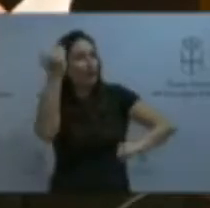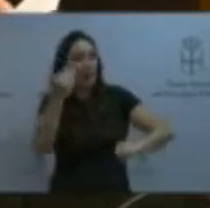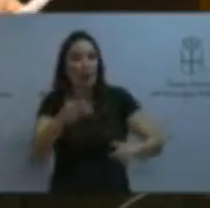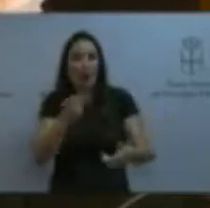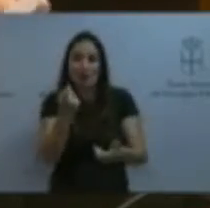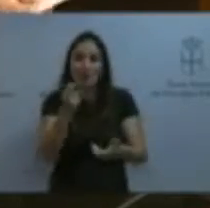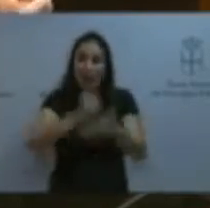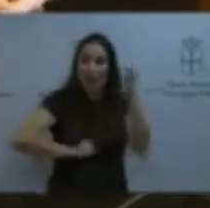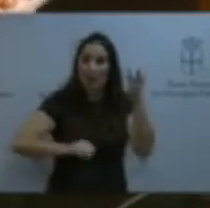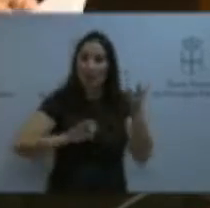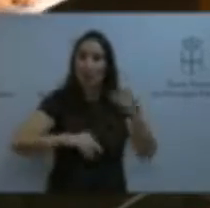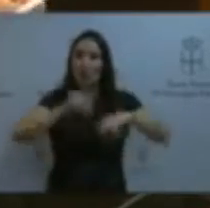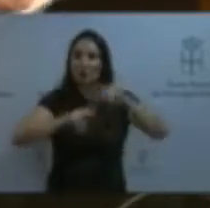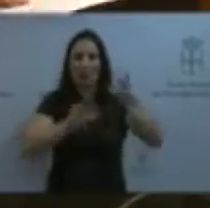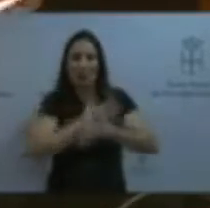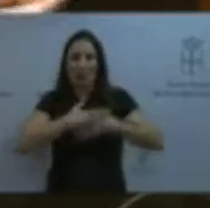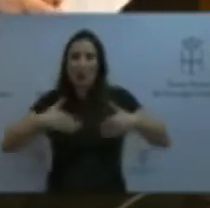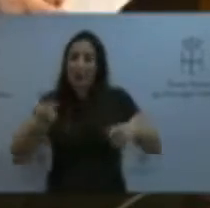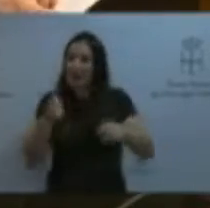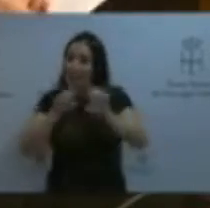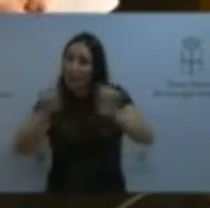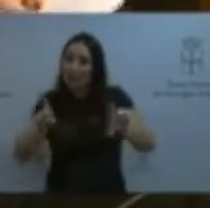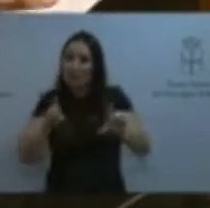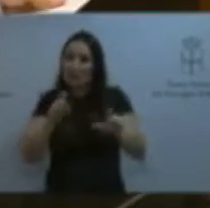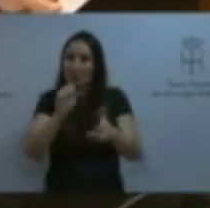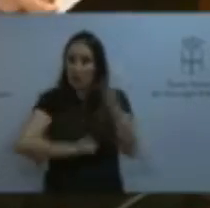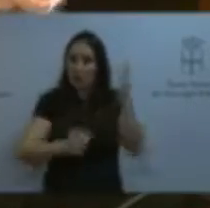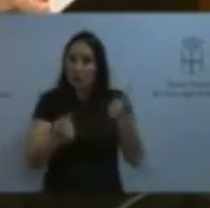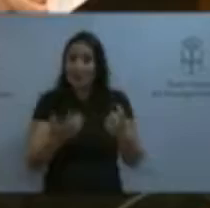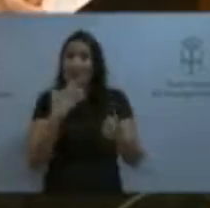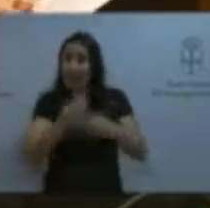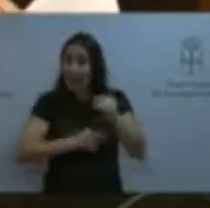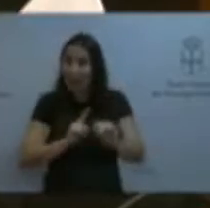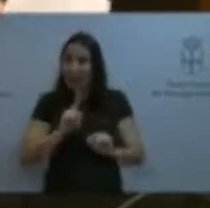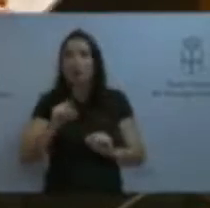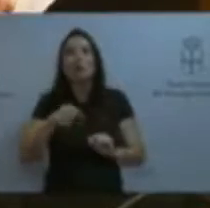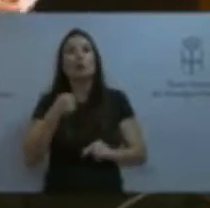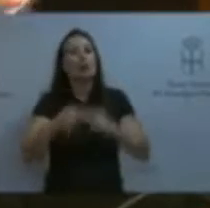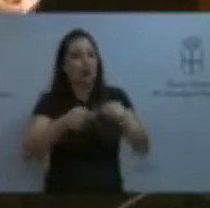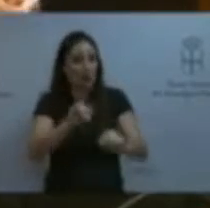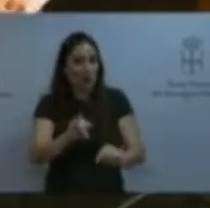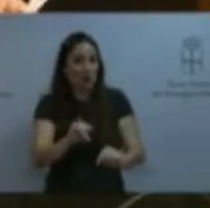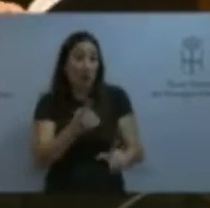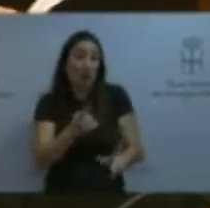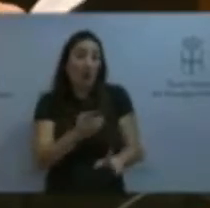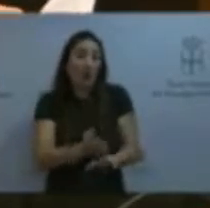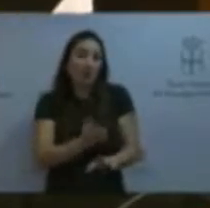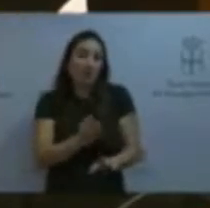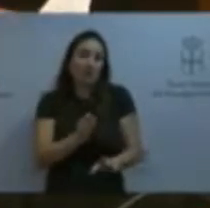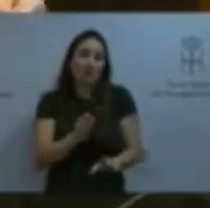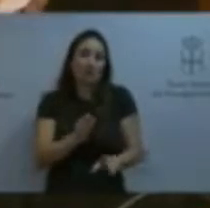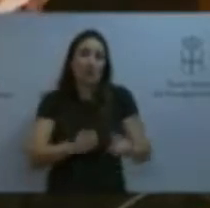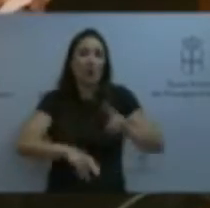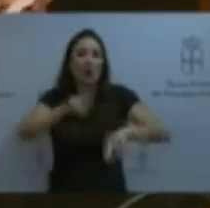o a emprender una construcción cualquier empresario sin las licencias adecuadas y verá lo que pasa. Sabíamos que había listas de espera VIP y ahora vemos que hay un urbanismo